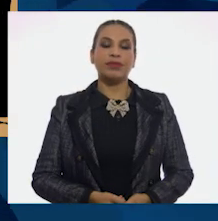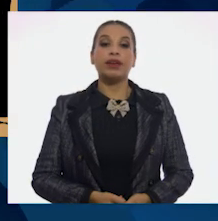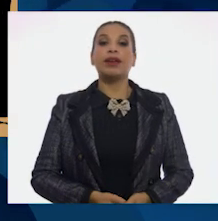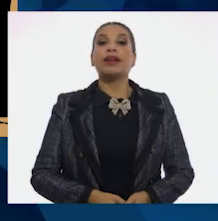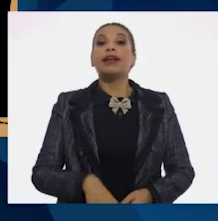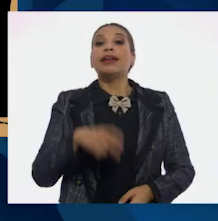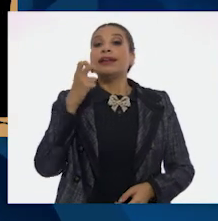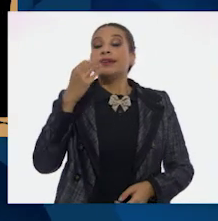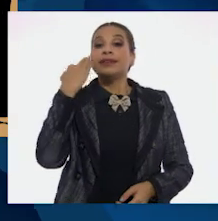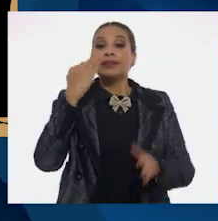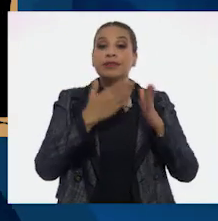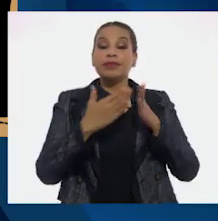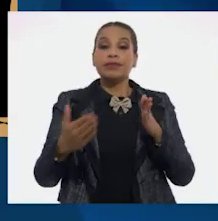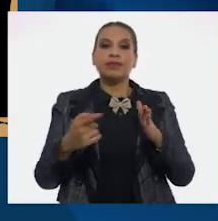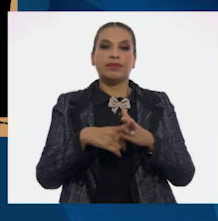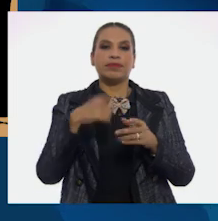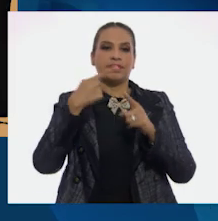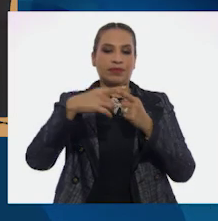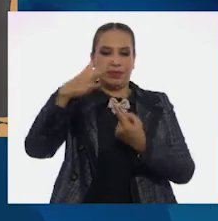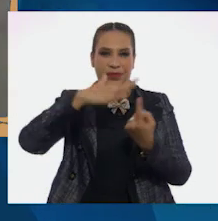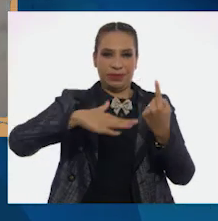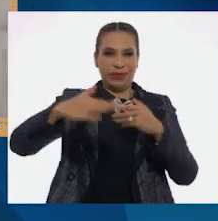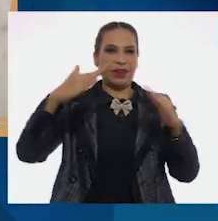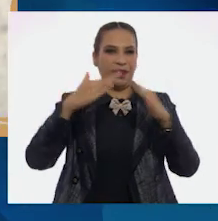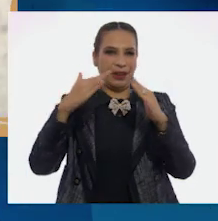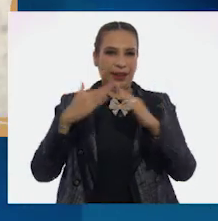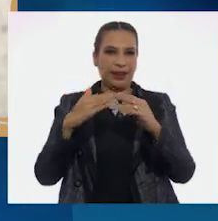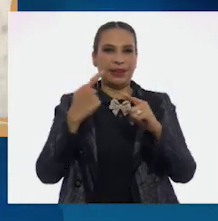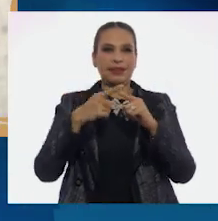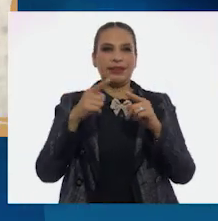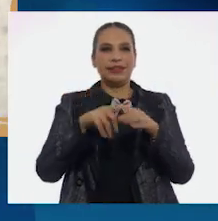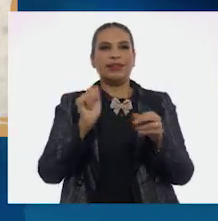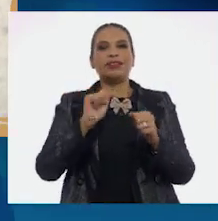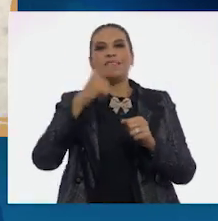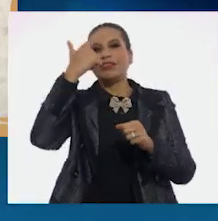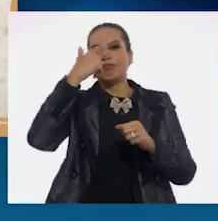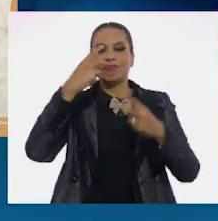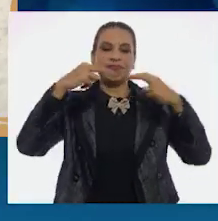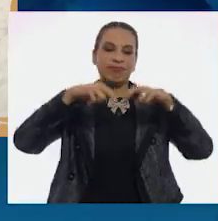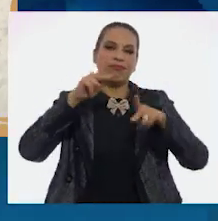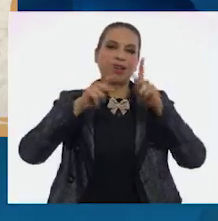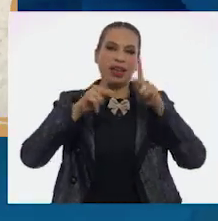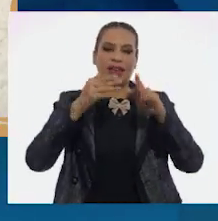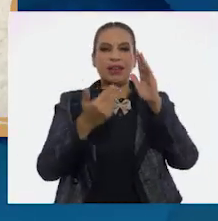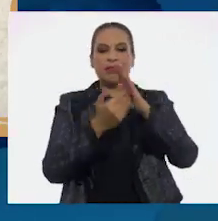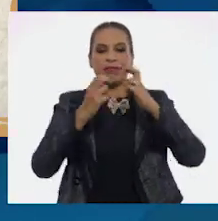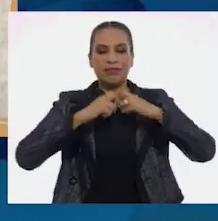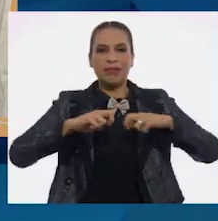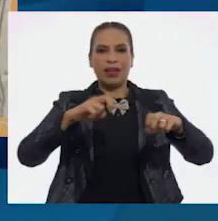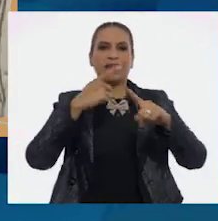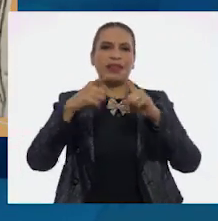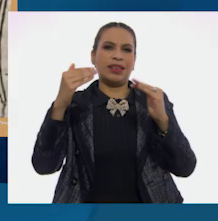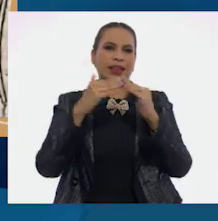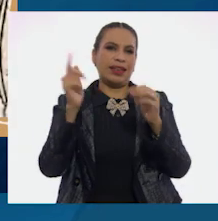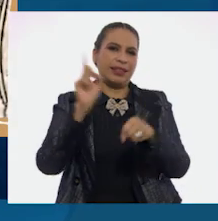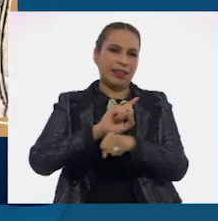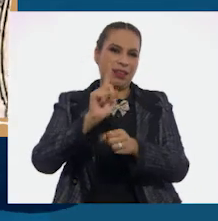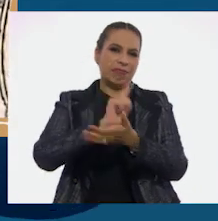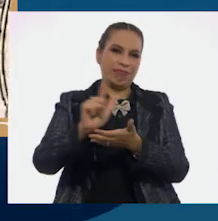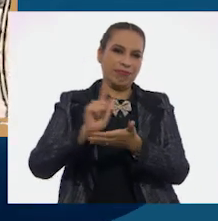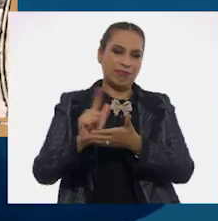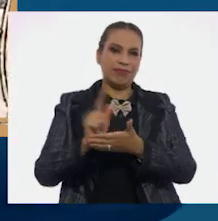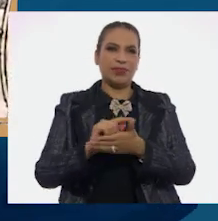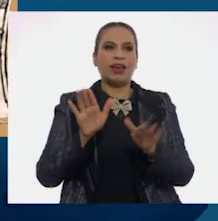Desde esos momentos, las atmósferas hogareñas, las tertulias, las pláticas de sobremesa, los quehaceres cotidianos,